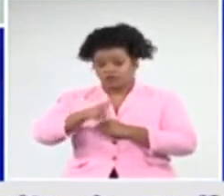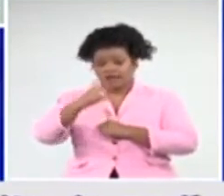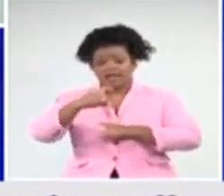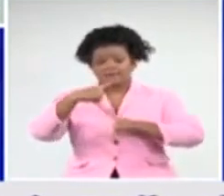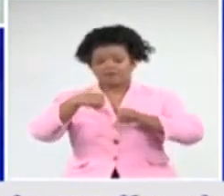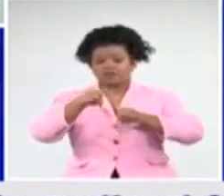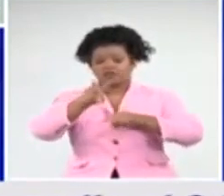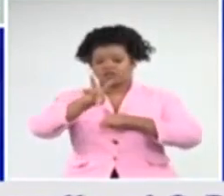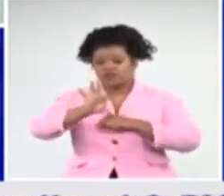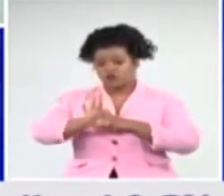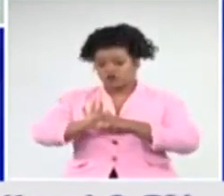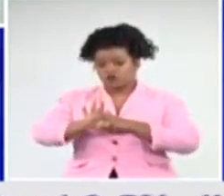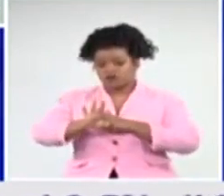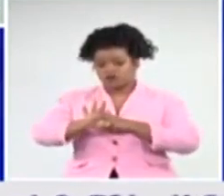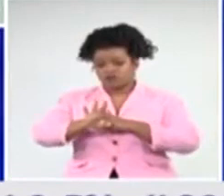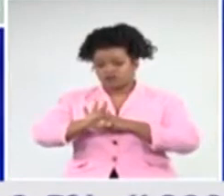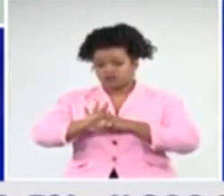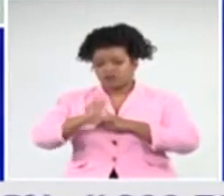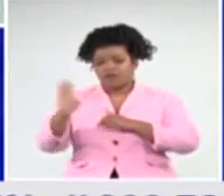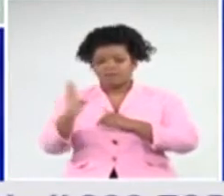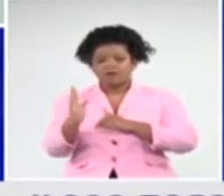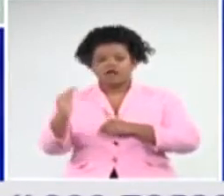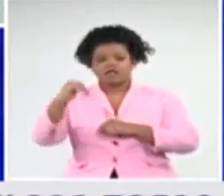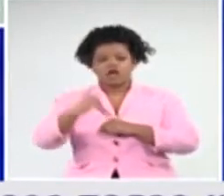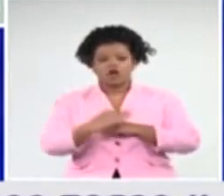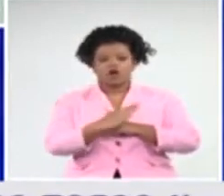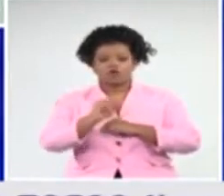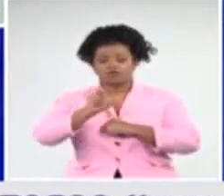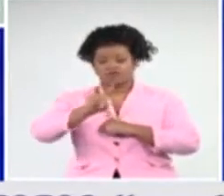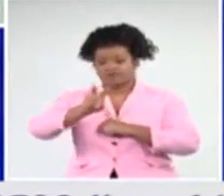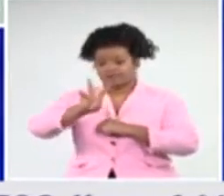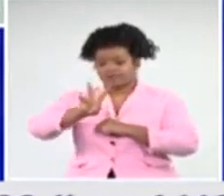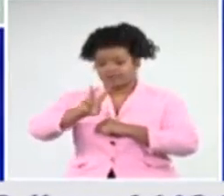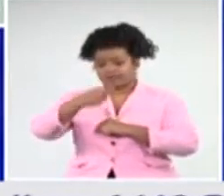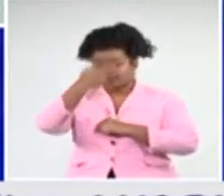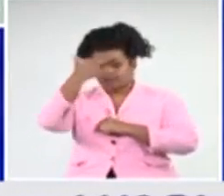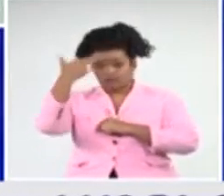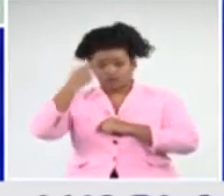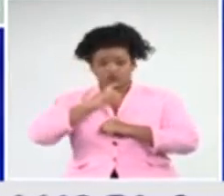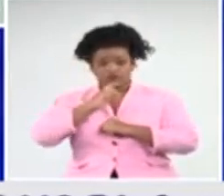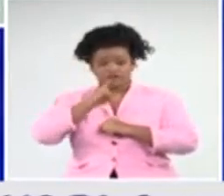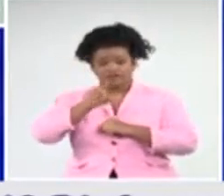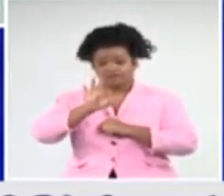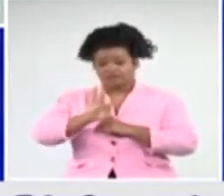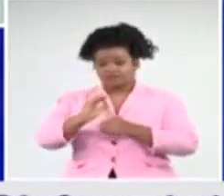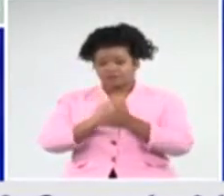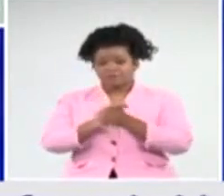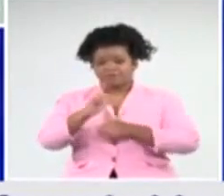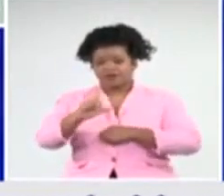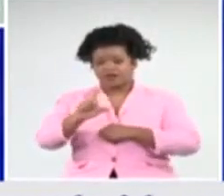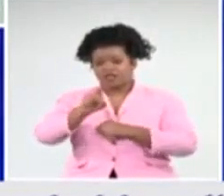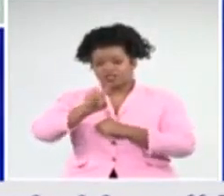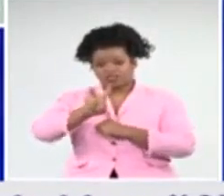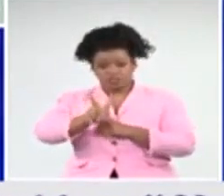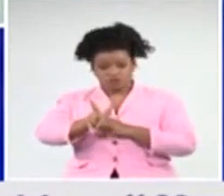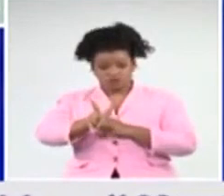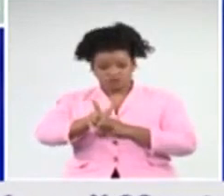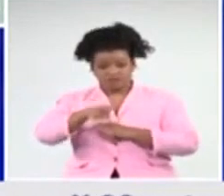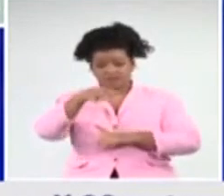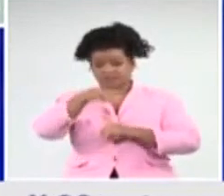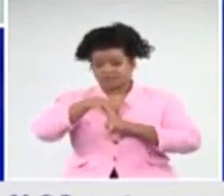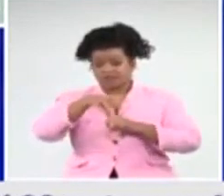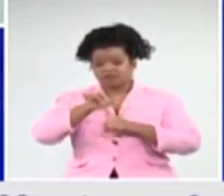38, en Bahía-Honda 23, en San Antonio de los Baños 18, Mariel 12, San Cristóbal